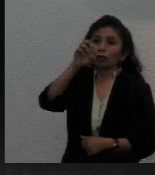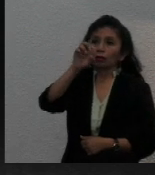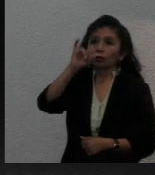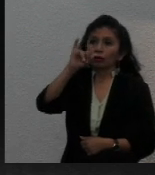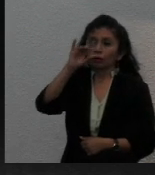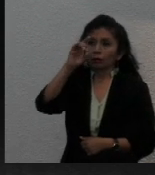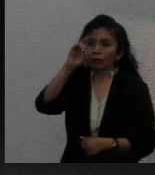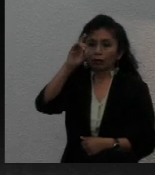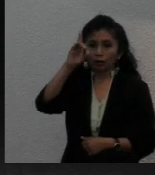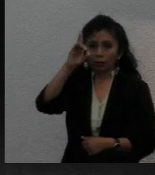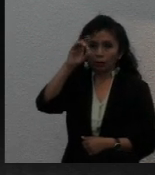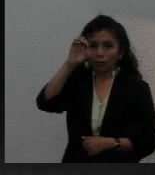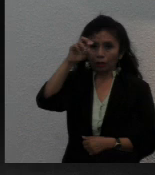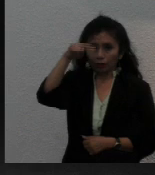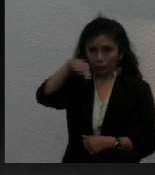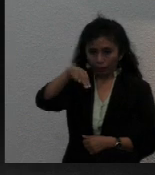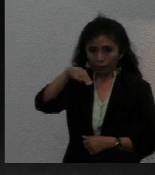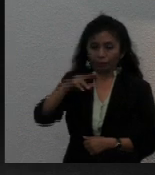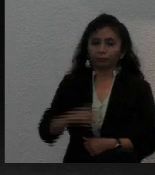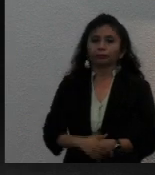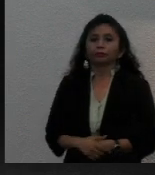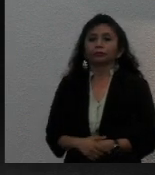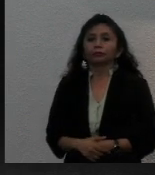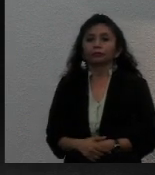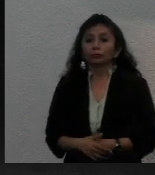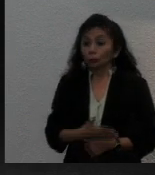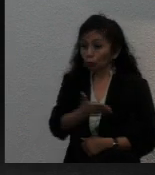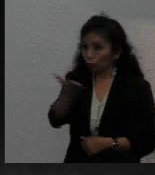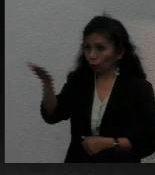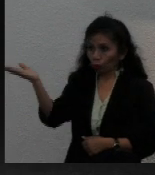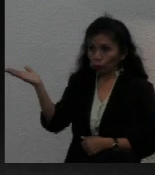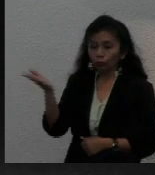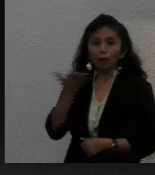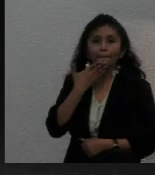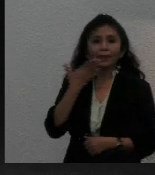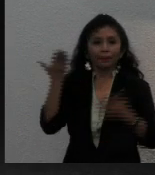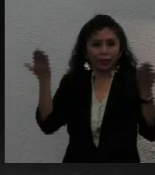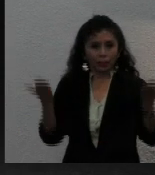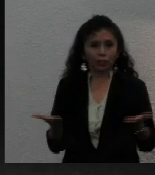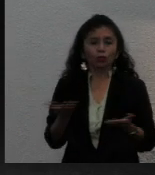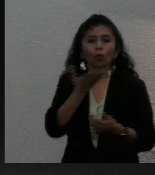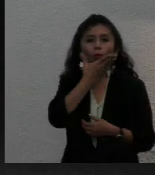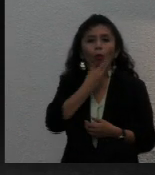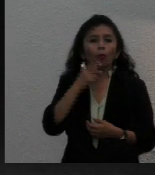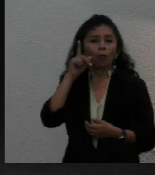de Quintana Roo, maestro Hayden Cebada Rivas. Sean todos y todas bienvenidos.